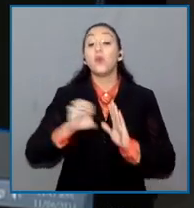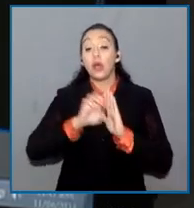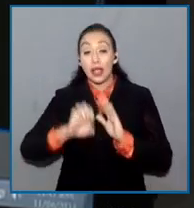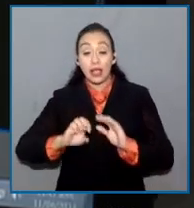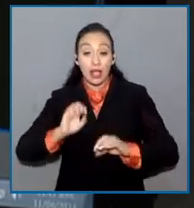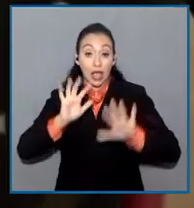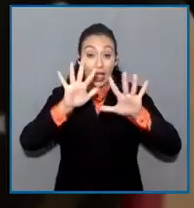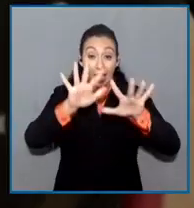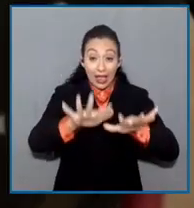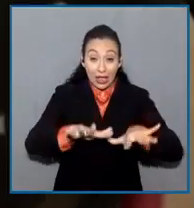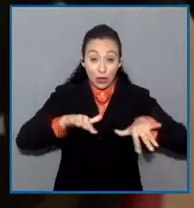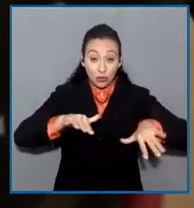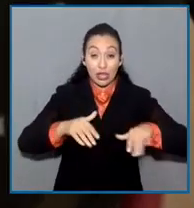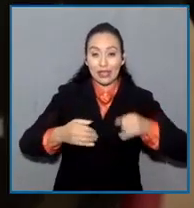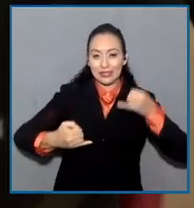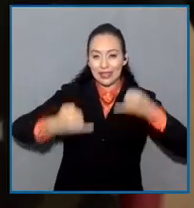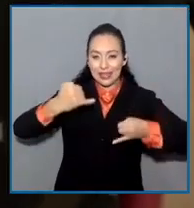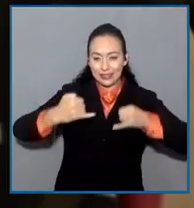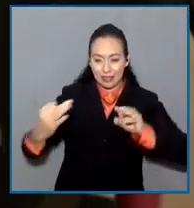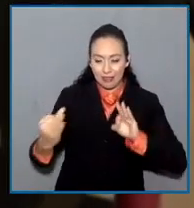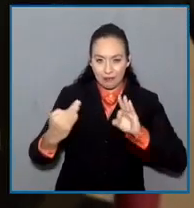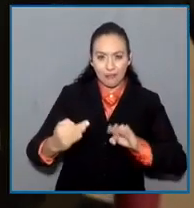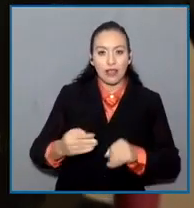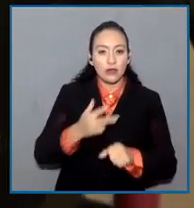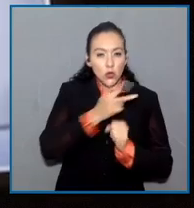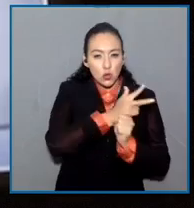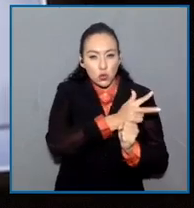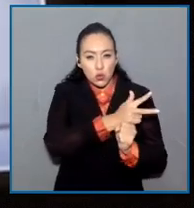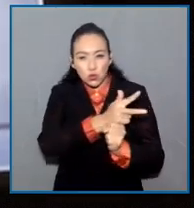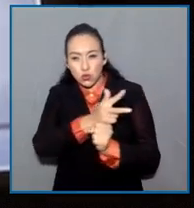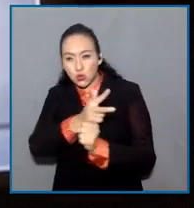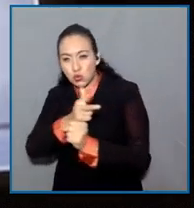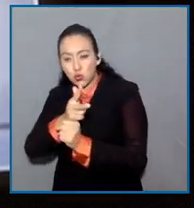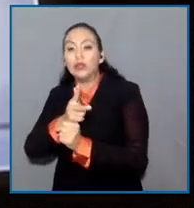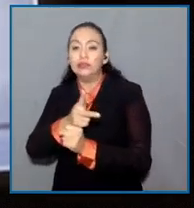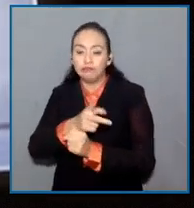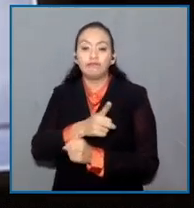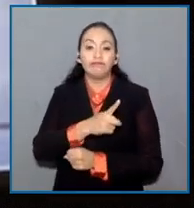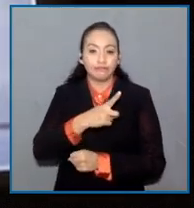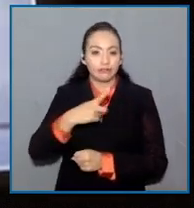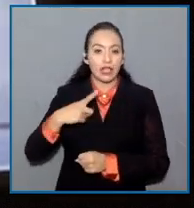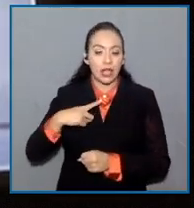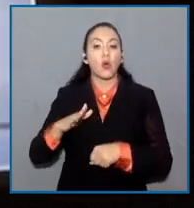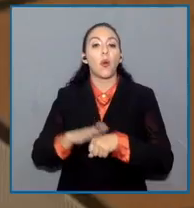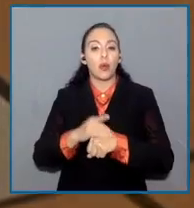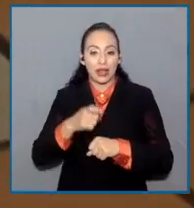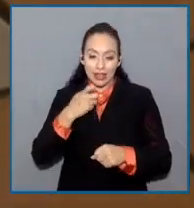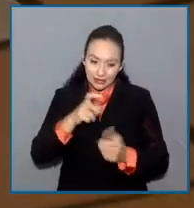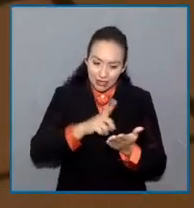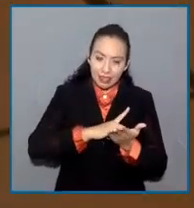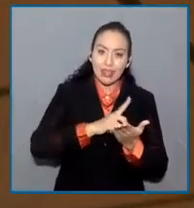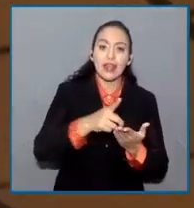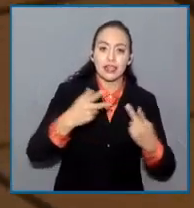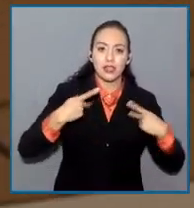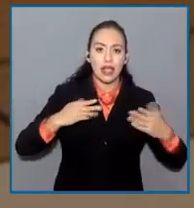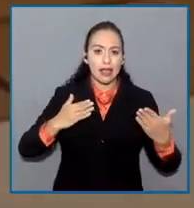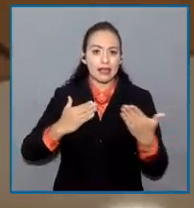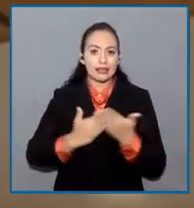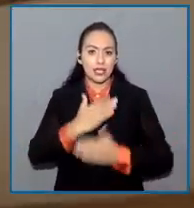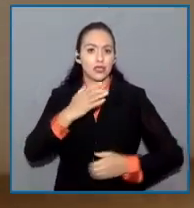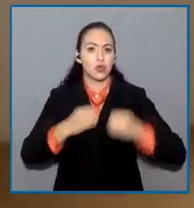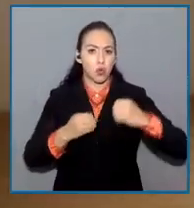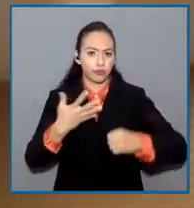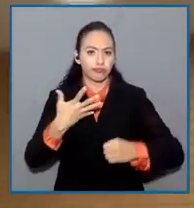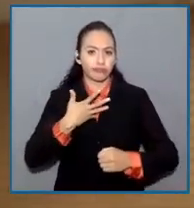juicios orales mercantiles, incluida la de conciliación, es acorde al derecho humano de acceso a la justicia. En otro asunto, la